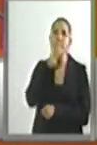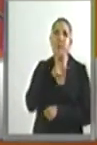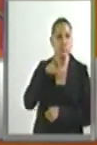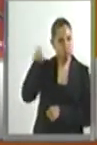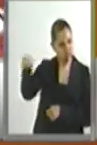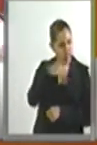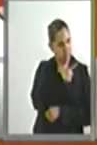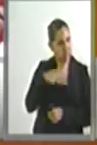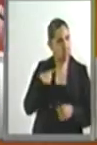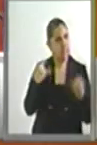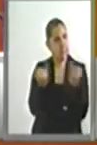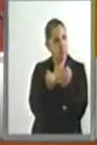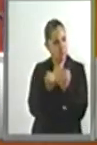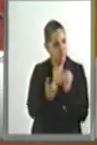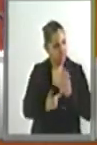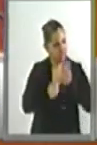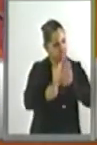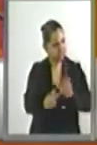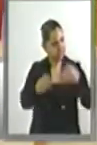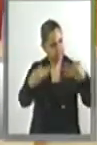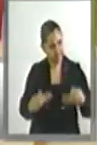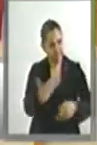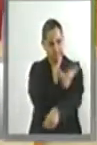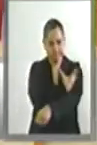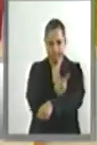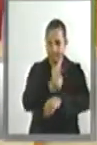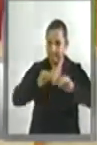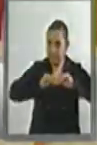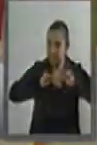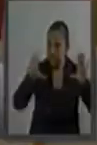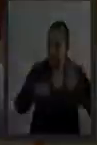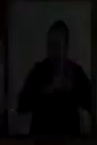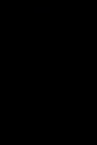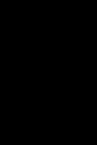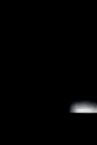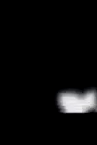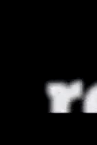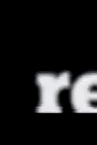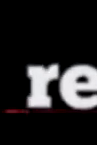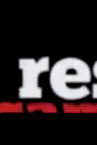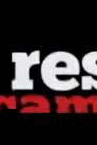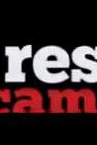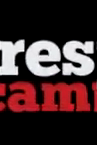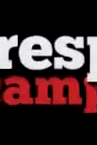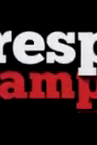Es cuanto, señora presidenta. Muchas gracias. Gracias, diputado.